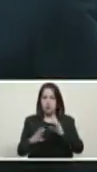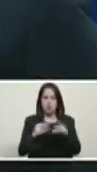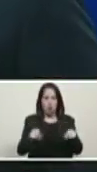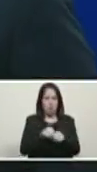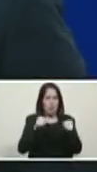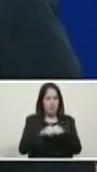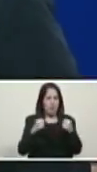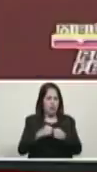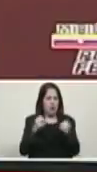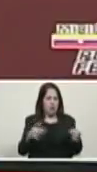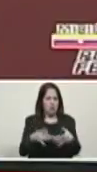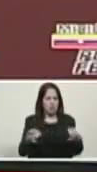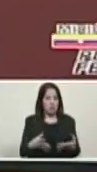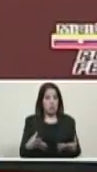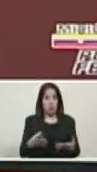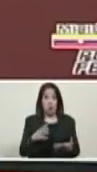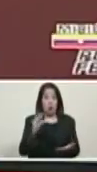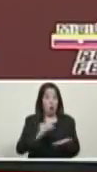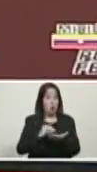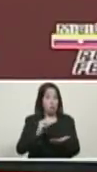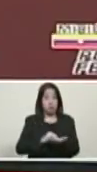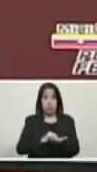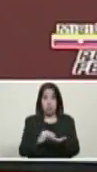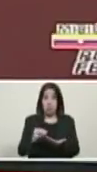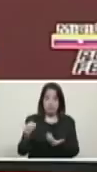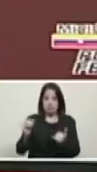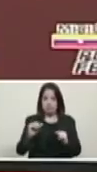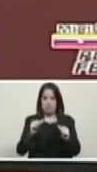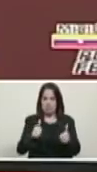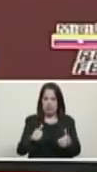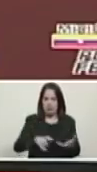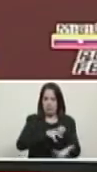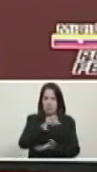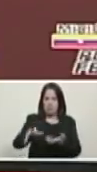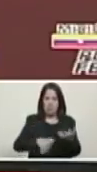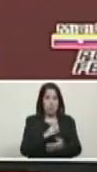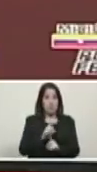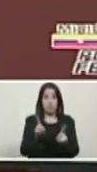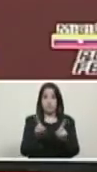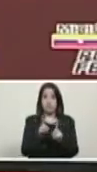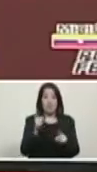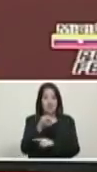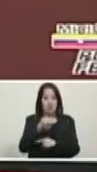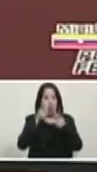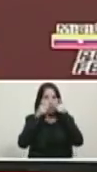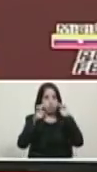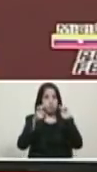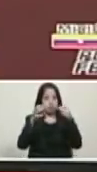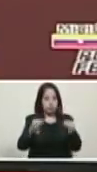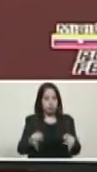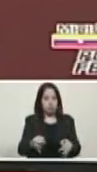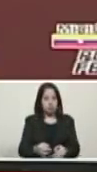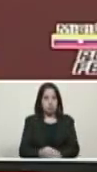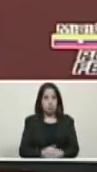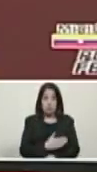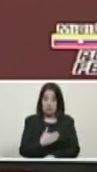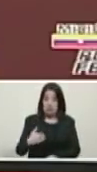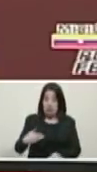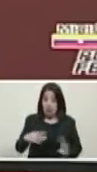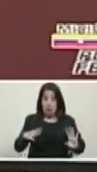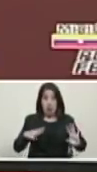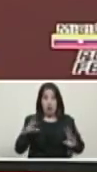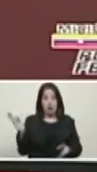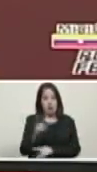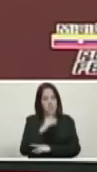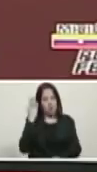la guarimba no puede volver al país tenemos que garantizar la seguridad y el que intentaba limpiar que actúe rápidamente